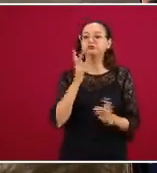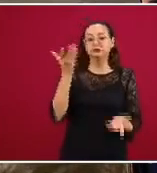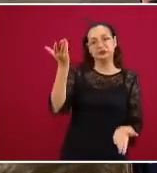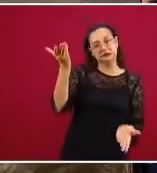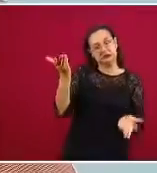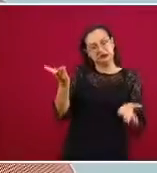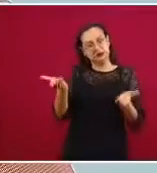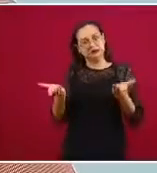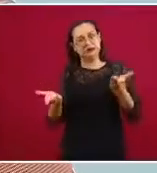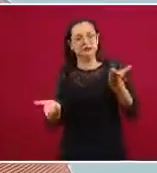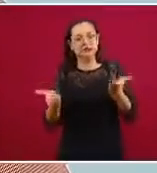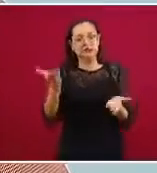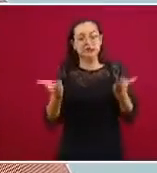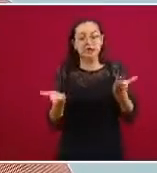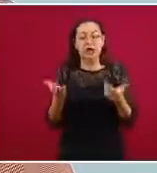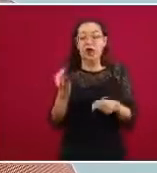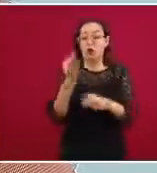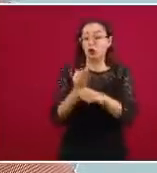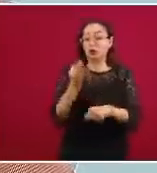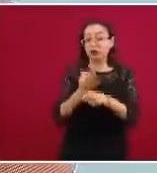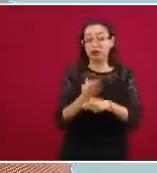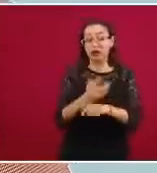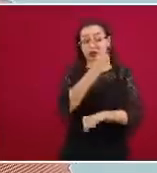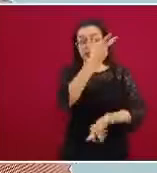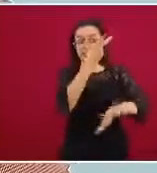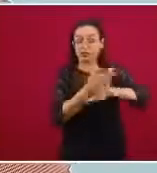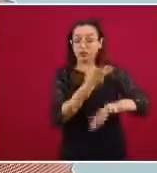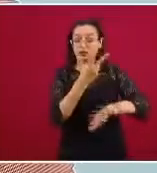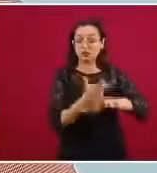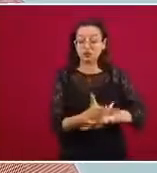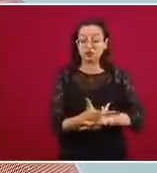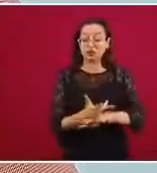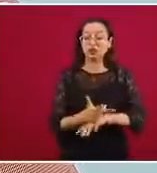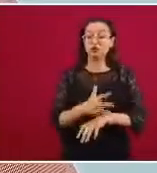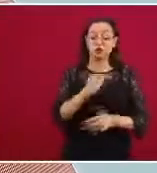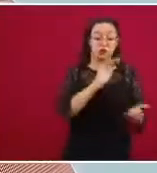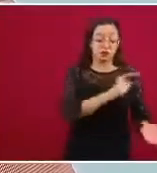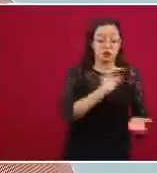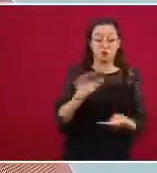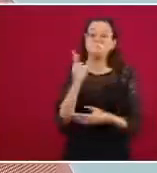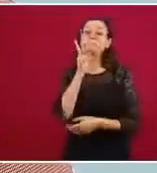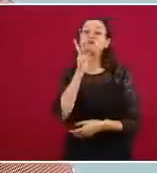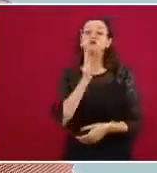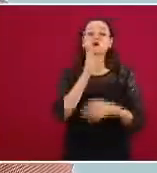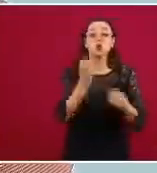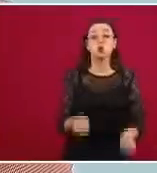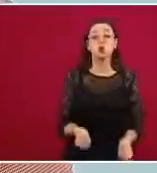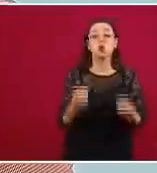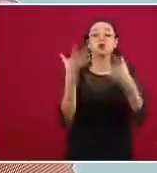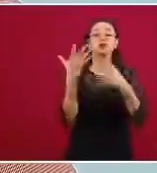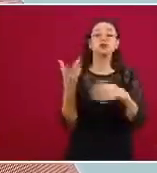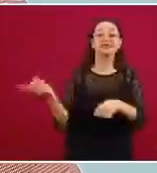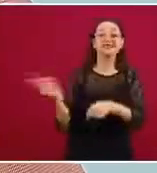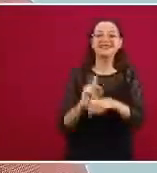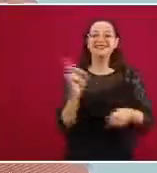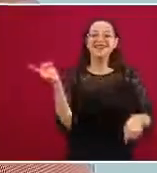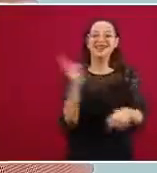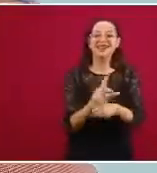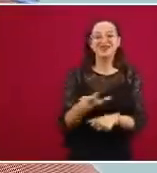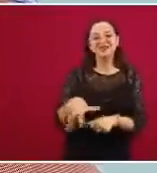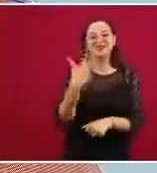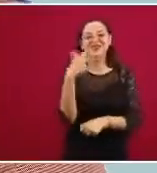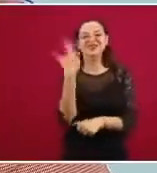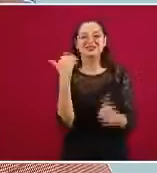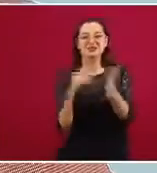más producción ahorita del mundo. Ellos traen 13 millones de barriles por día. Entonces,